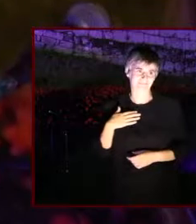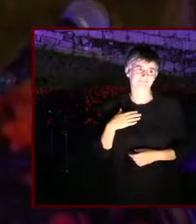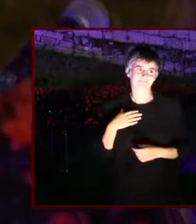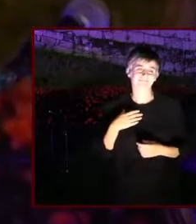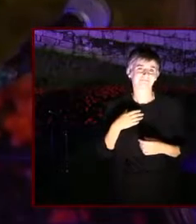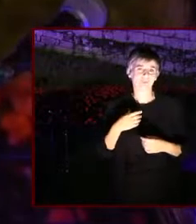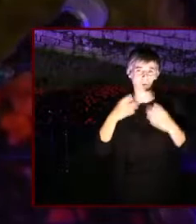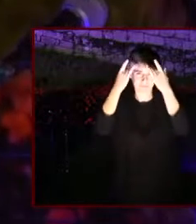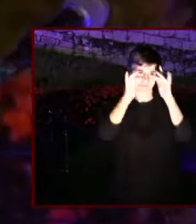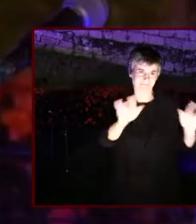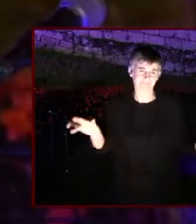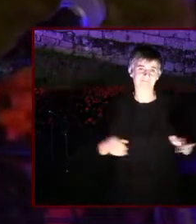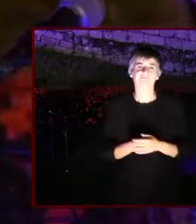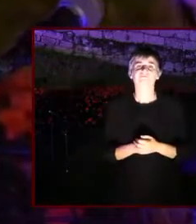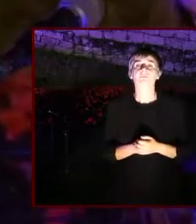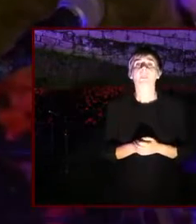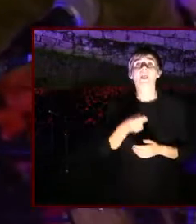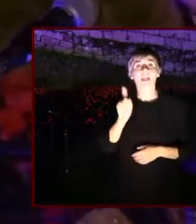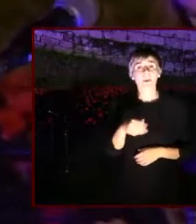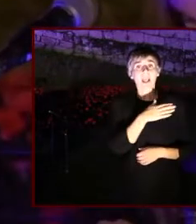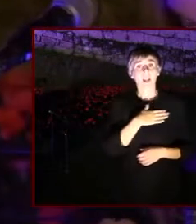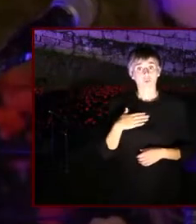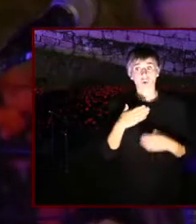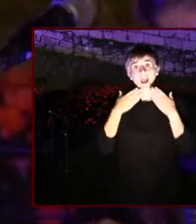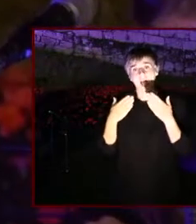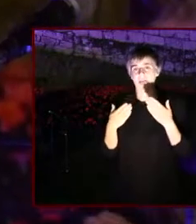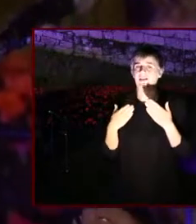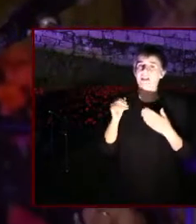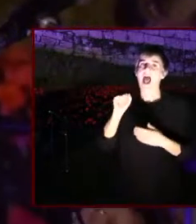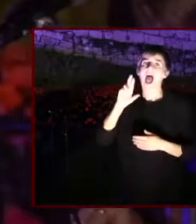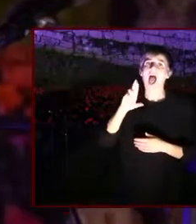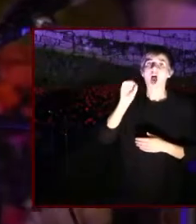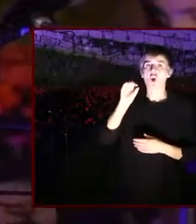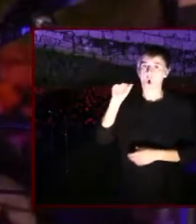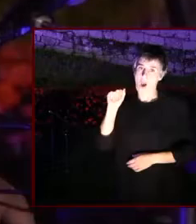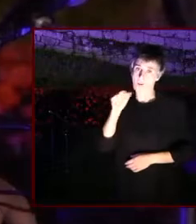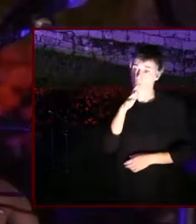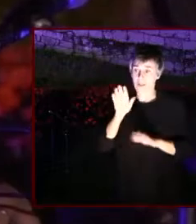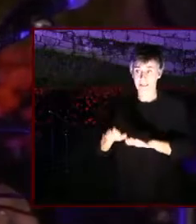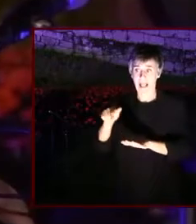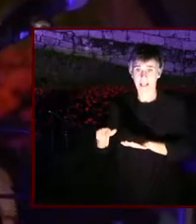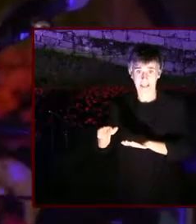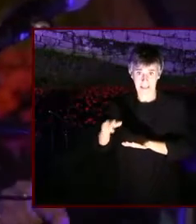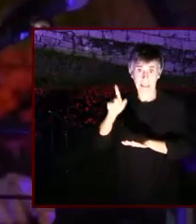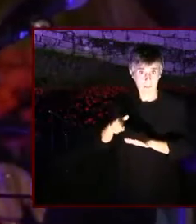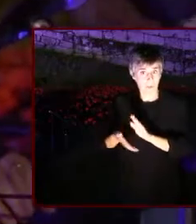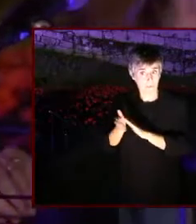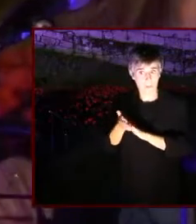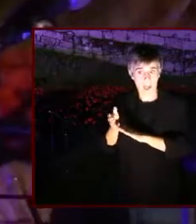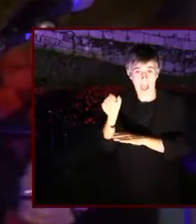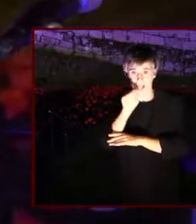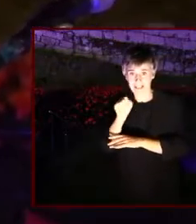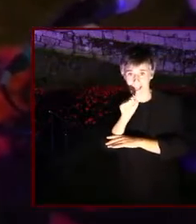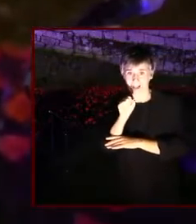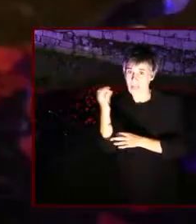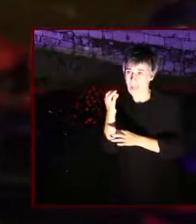Queremos tamén dar as gracias a Aroa, que estivo aquí, ela tamén iba a cantar. Tivemos que reestructurar un pouquiño todo, a María